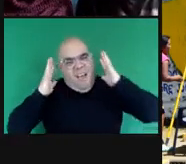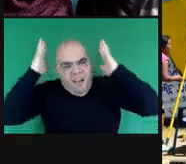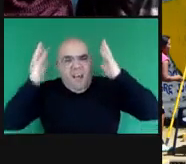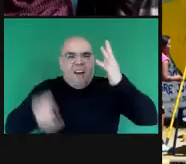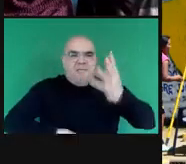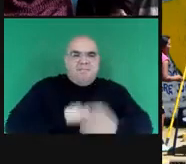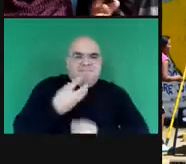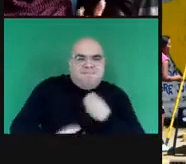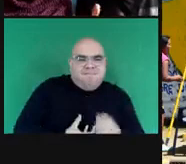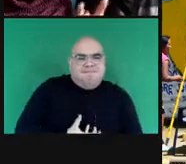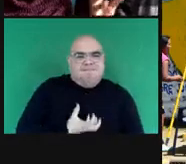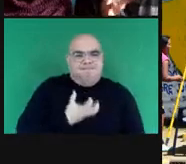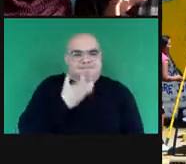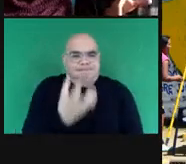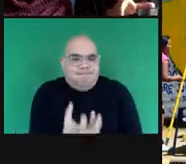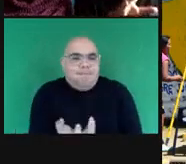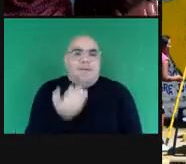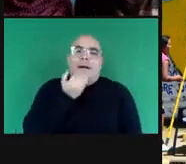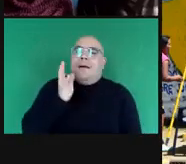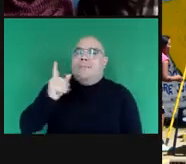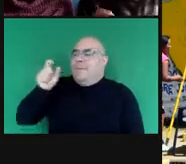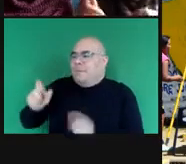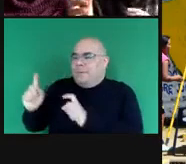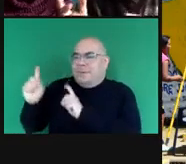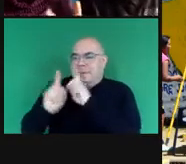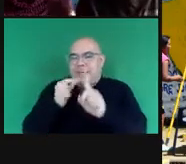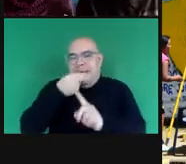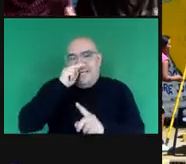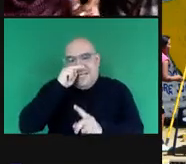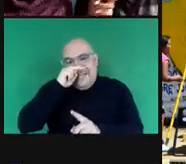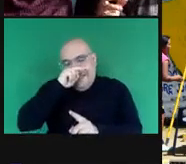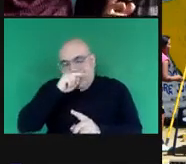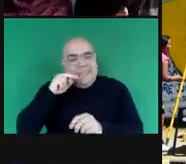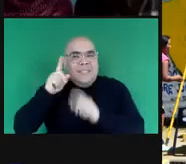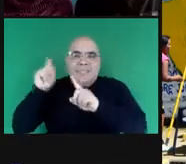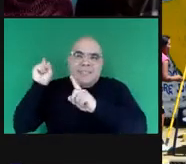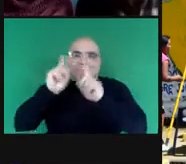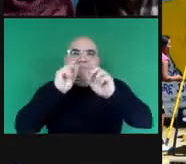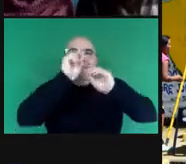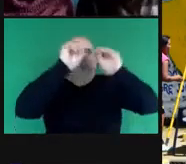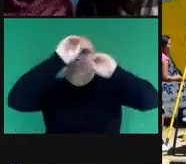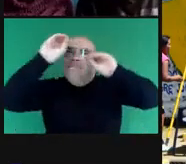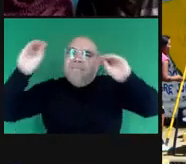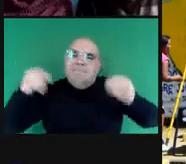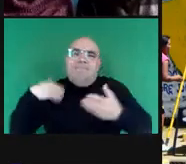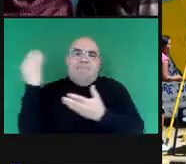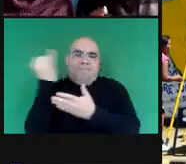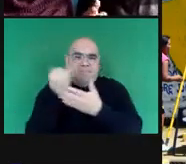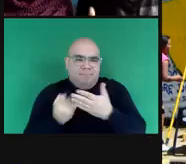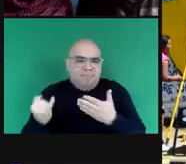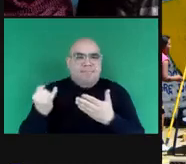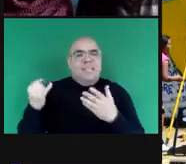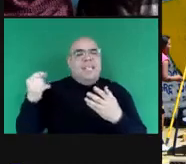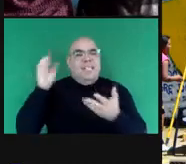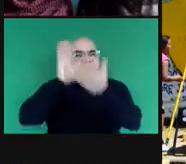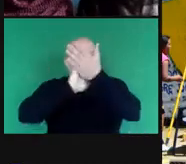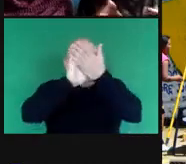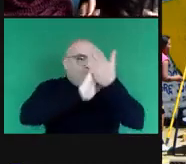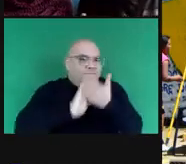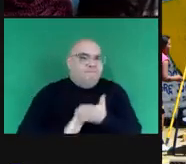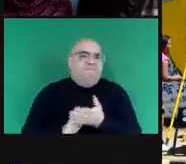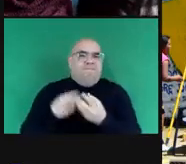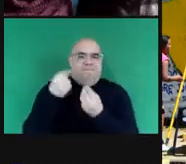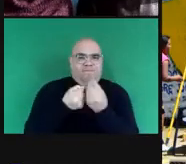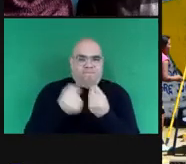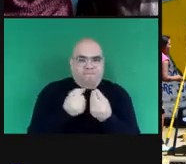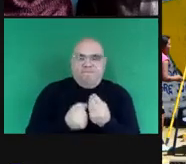que hacer, ¿no? Están los niños con sus pinturas, unos están arreglando, otros están ayudando, diseñando, limpiando, trayendo